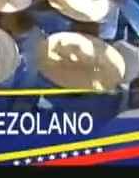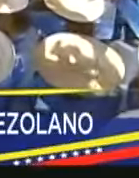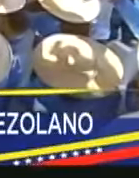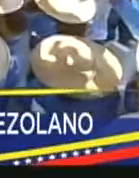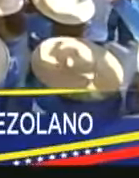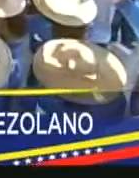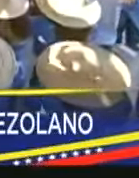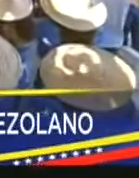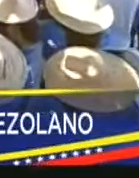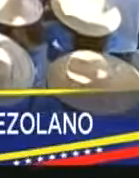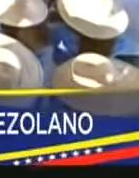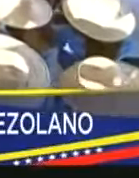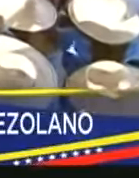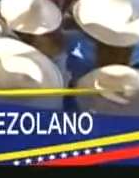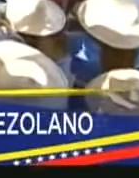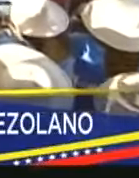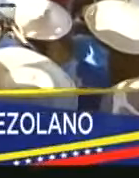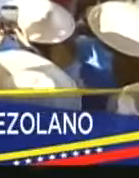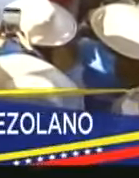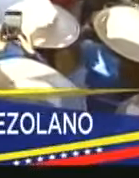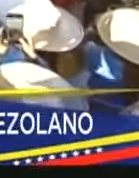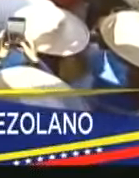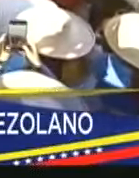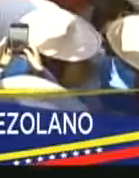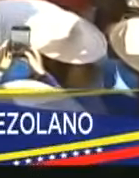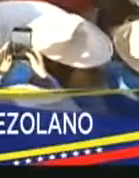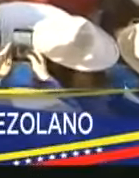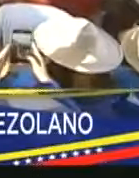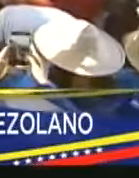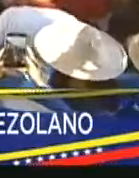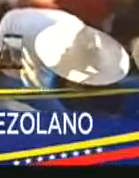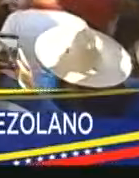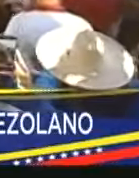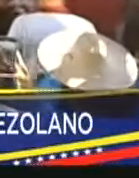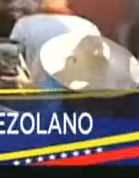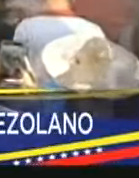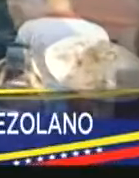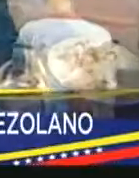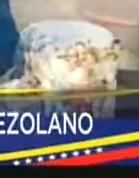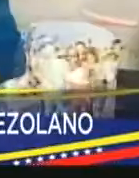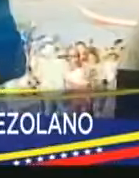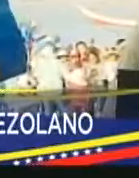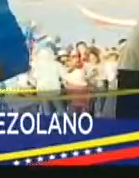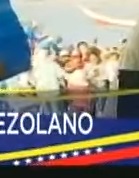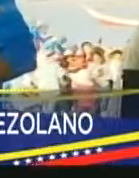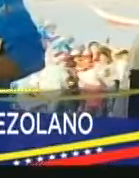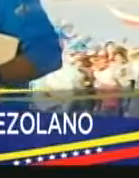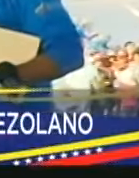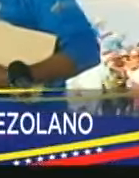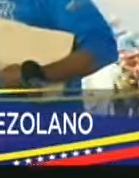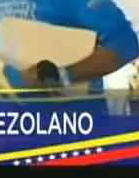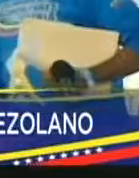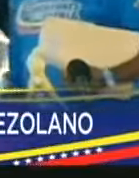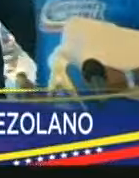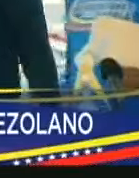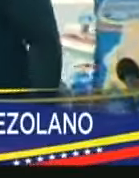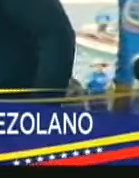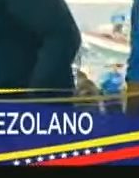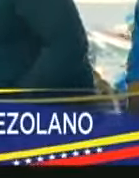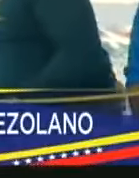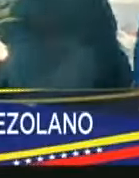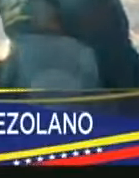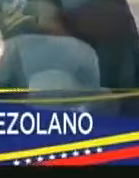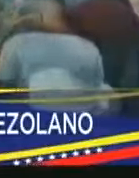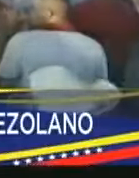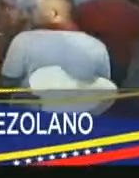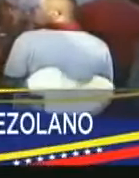República, Nicolás Maduro, a los pescadores, a los acuicultores en este gran encuentro. Hoy es un día en el que se reconoce la labor de los pescadores